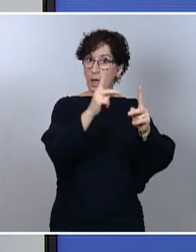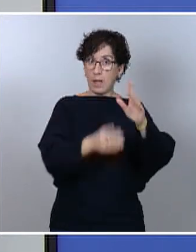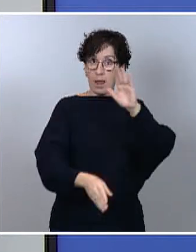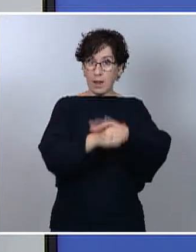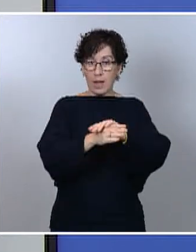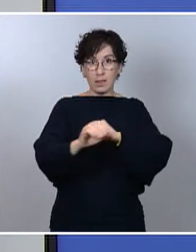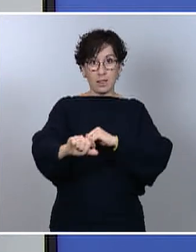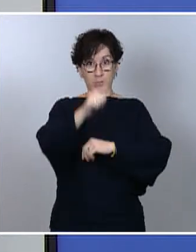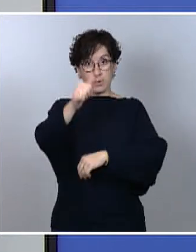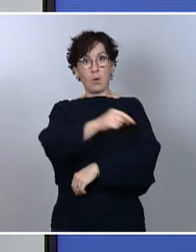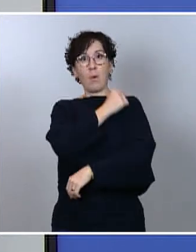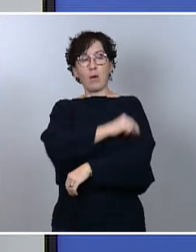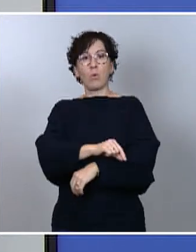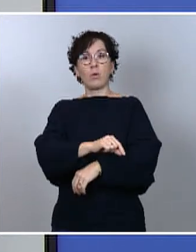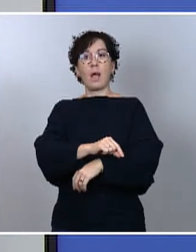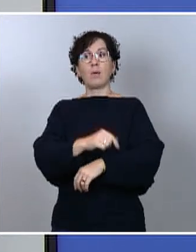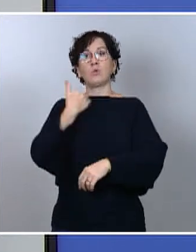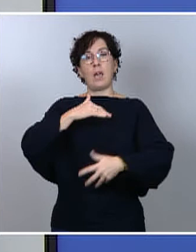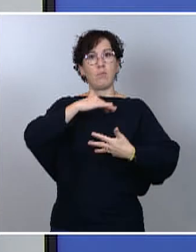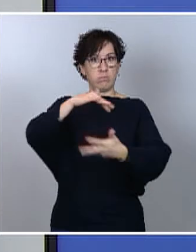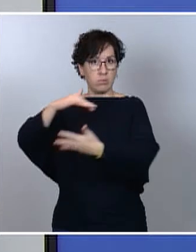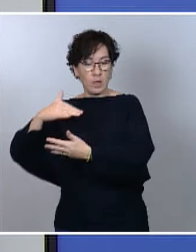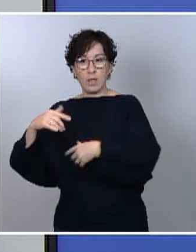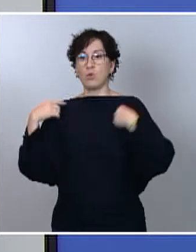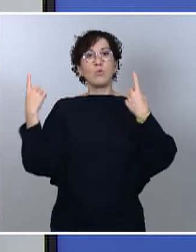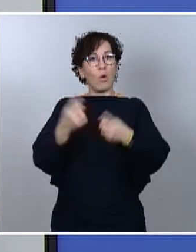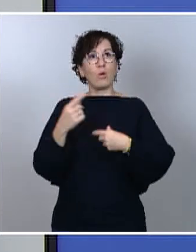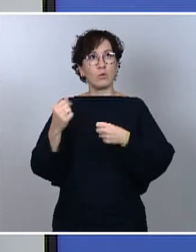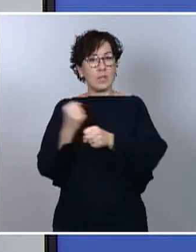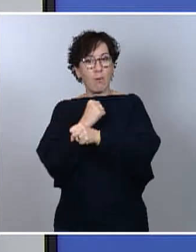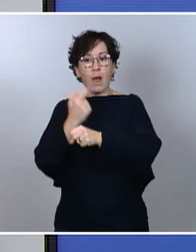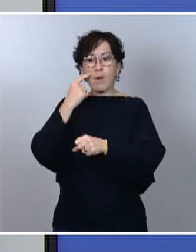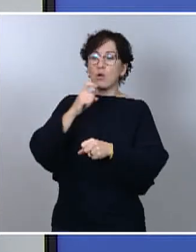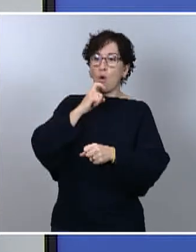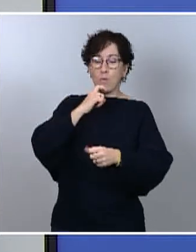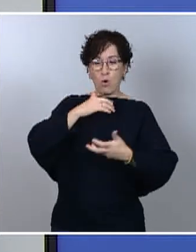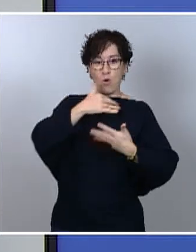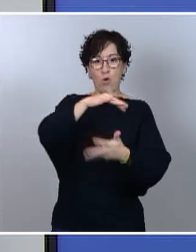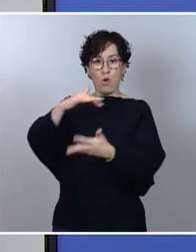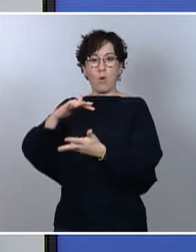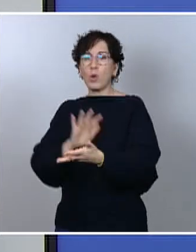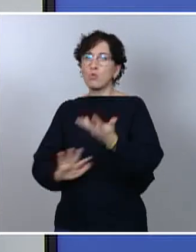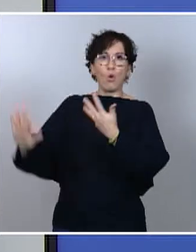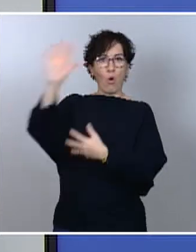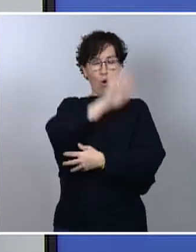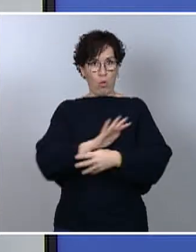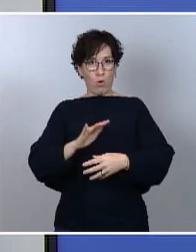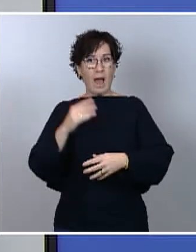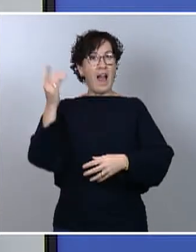momento todos trabajamos con la hipótesis de administrar la vacuna en todos los territorios a la vez.